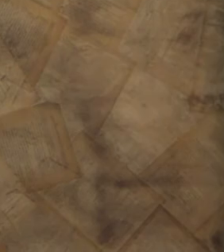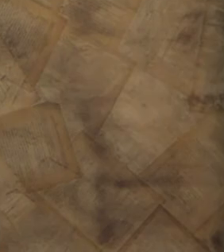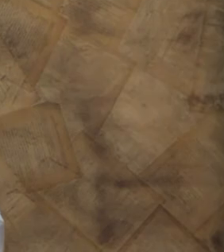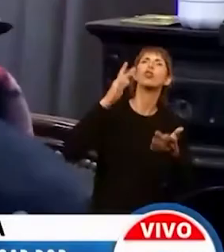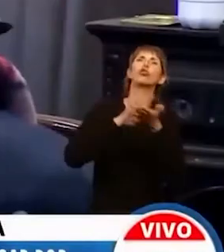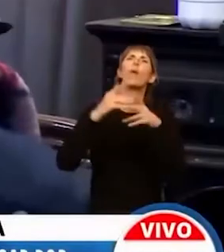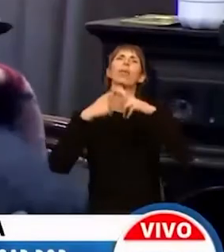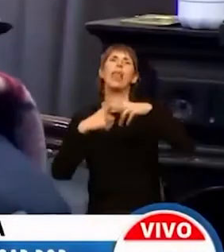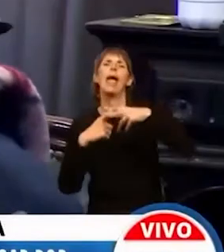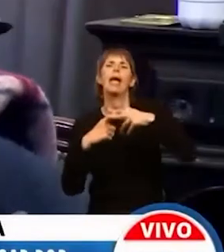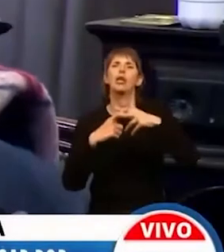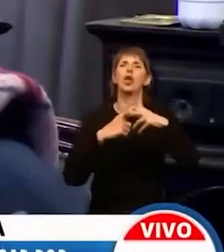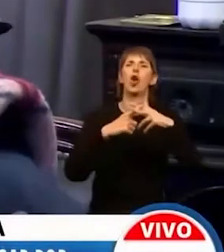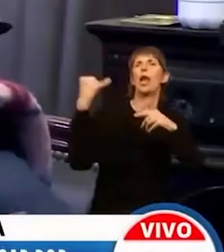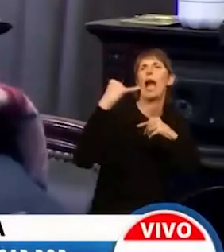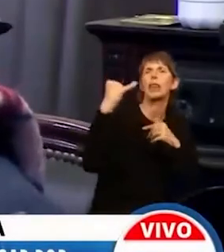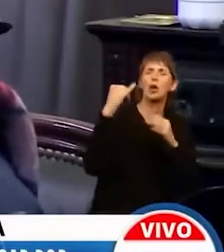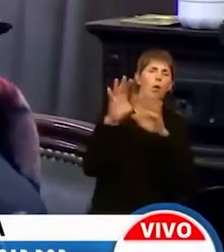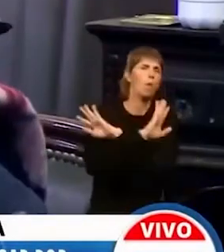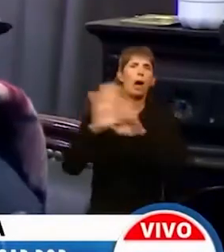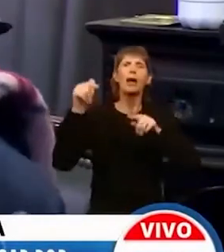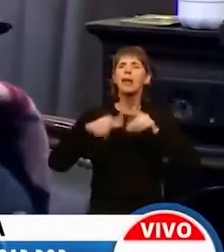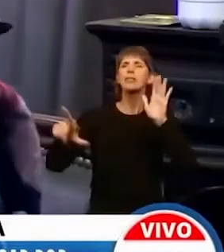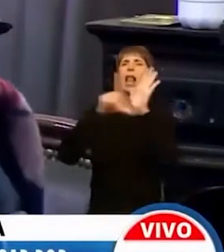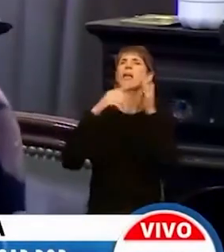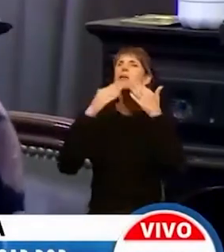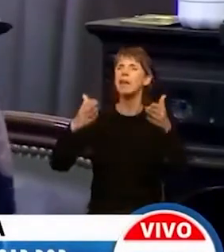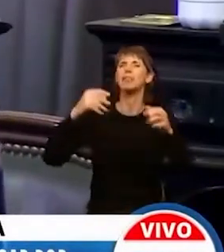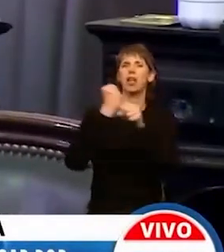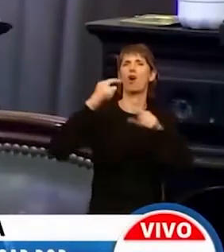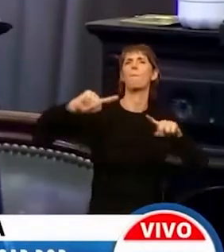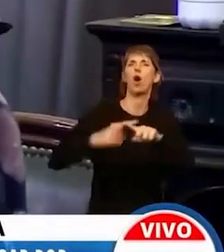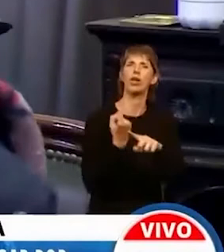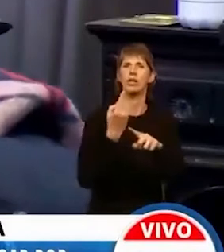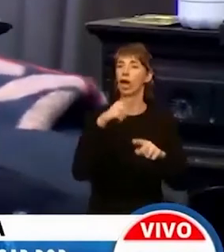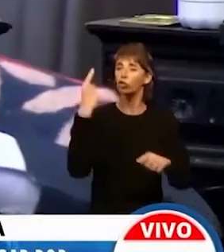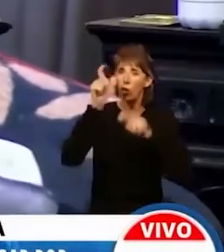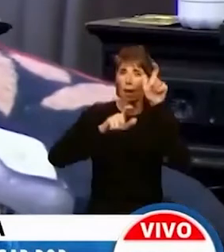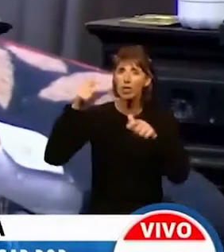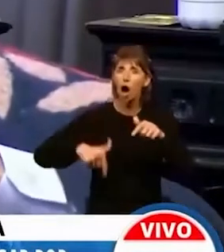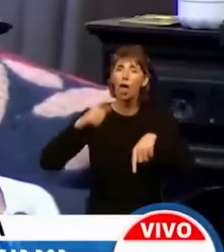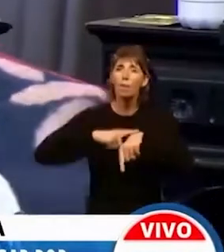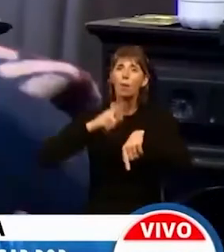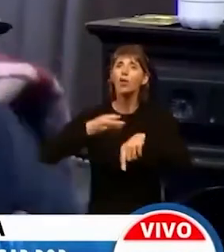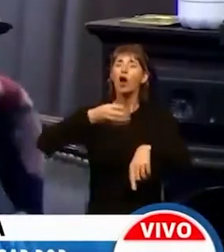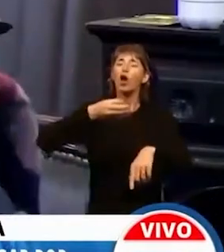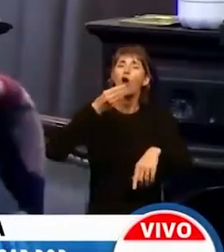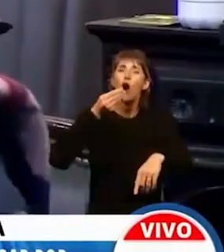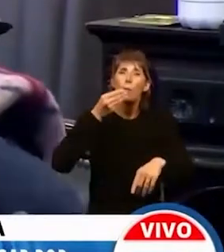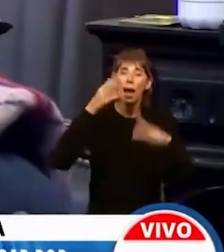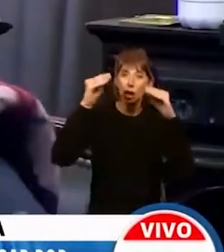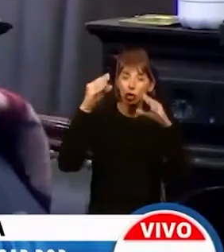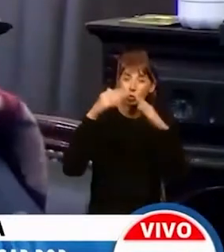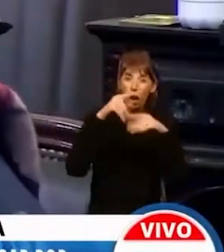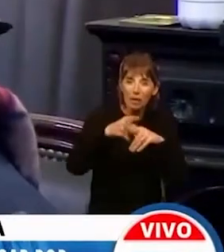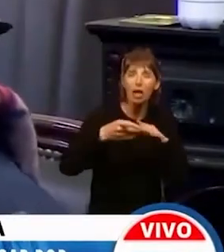emprendedores y de las pequeñas y medianas empresas que son productores que son agricultores comerciantes o